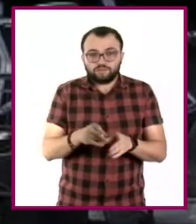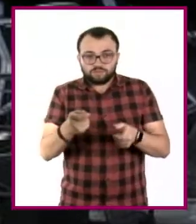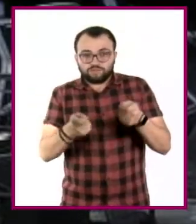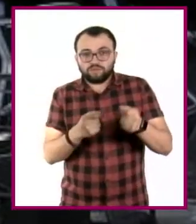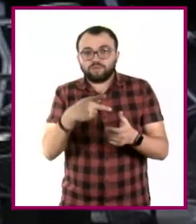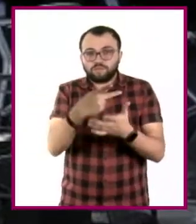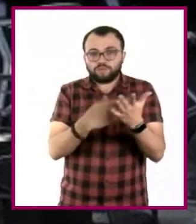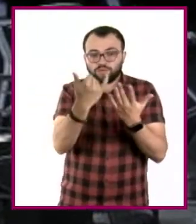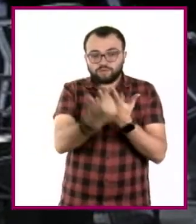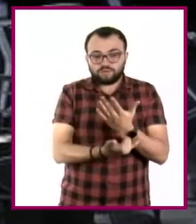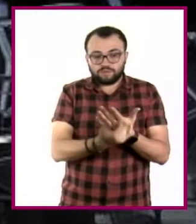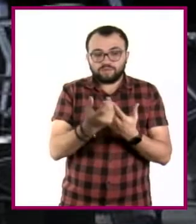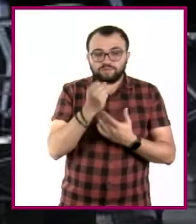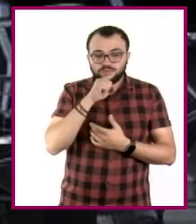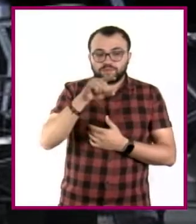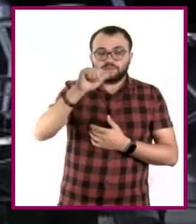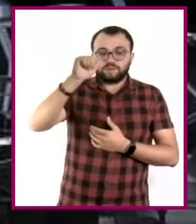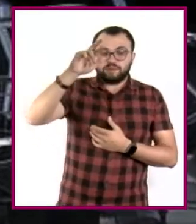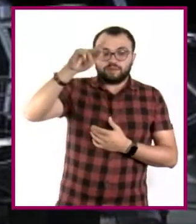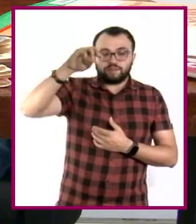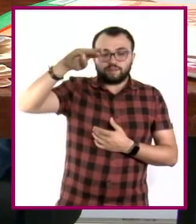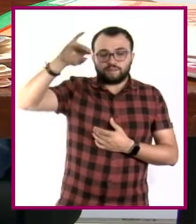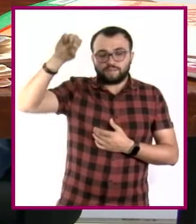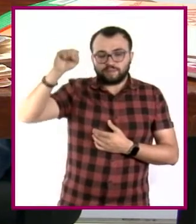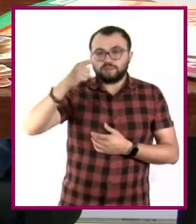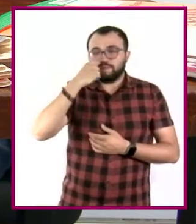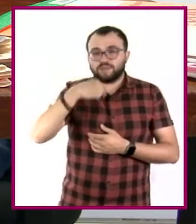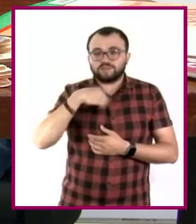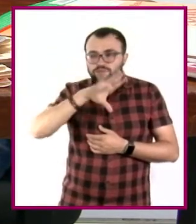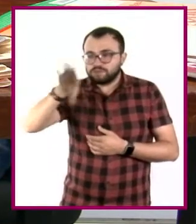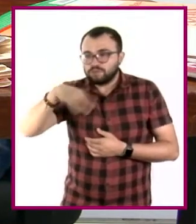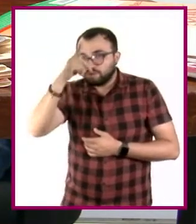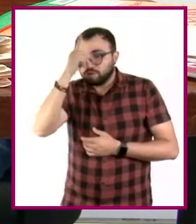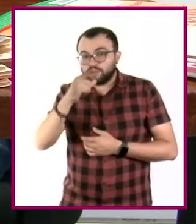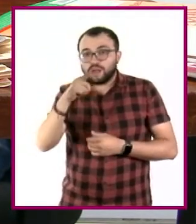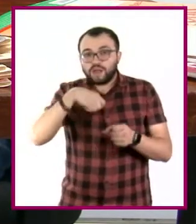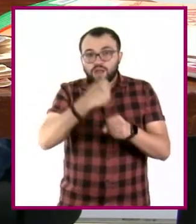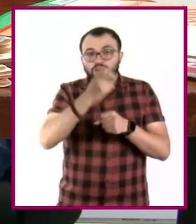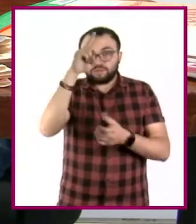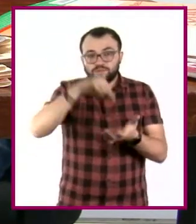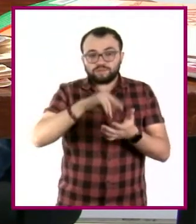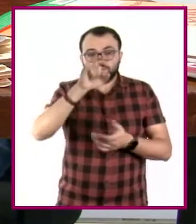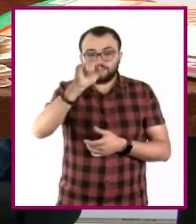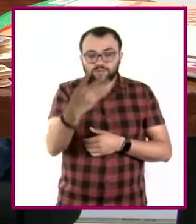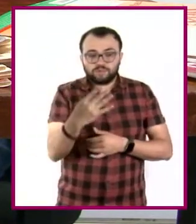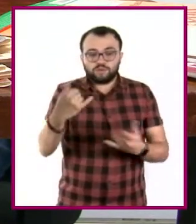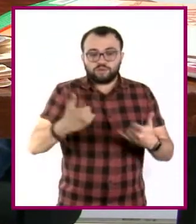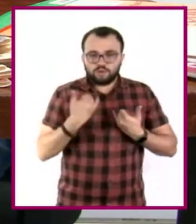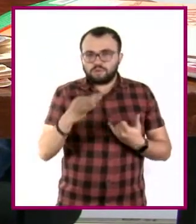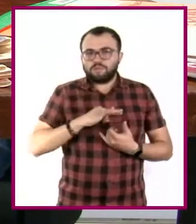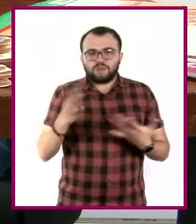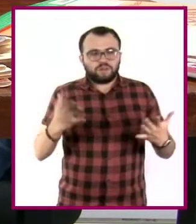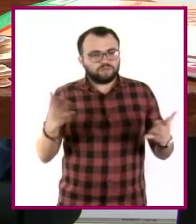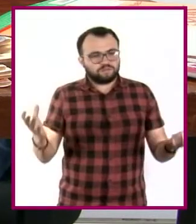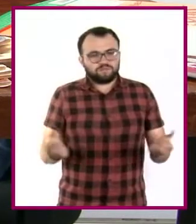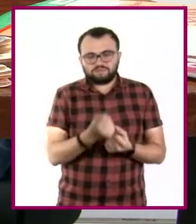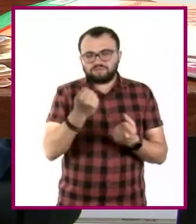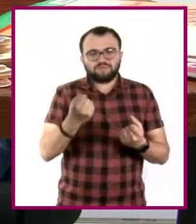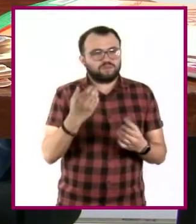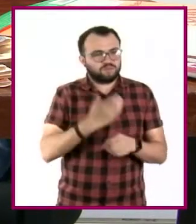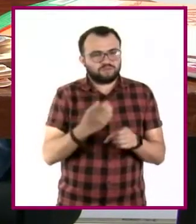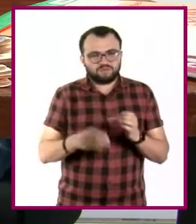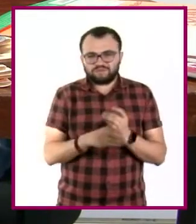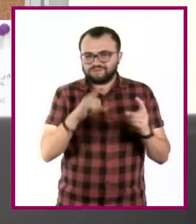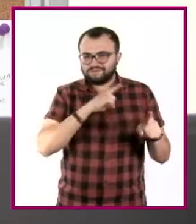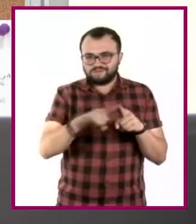proyecto espacial Artemisa para la exploración lunar en el año 2024. Los jóvenes pueden lograr grandes cosas si tienen